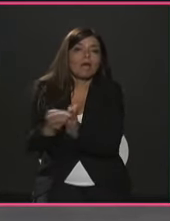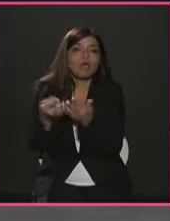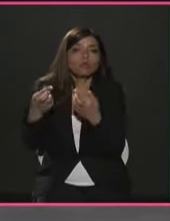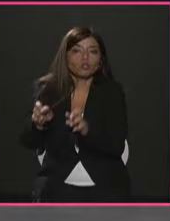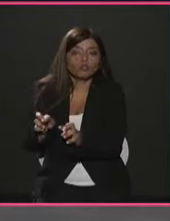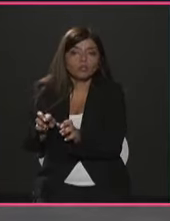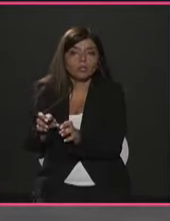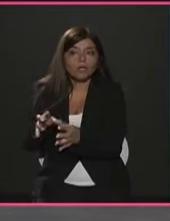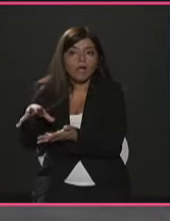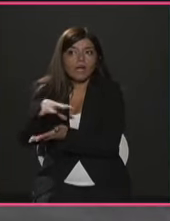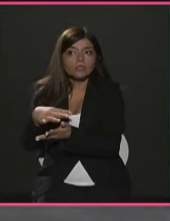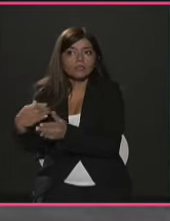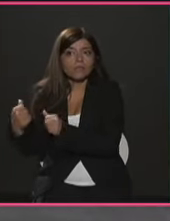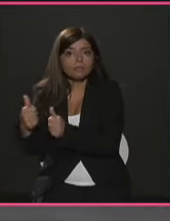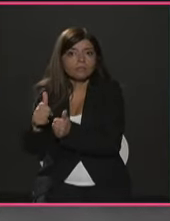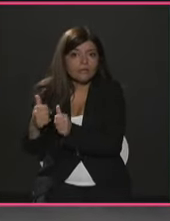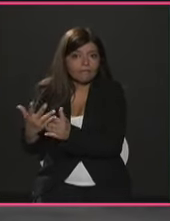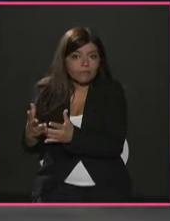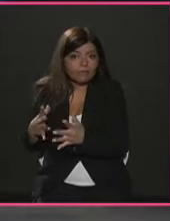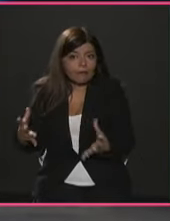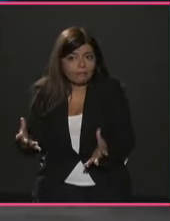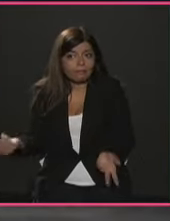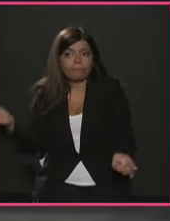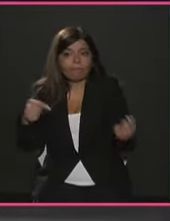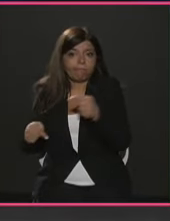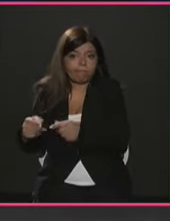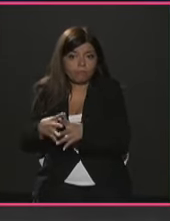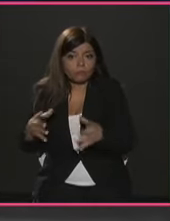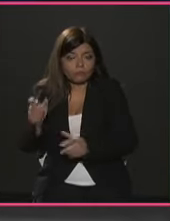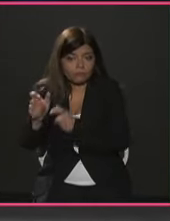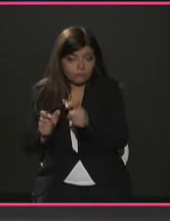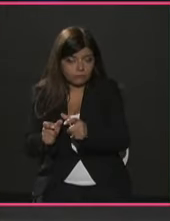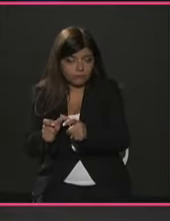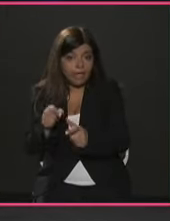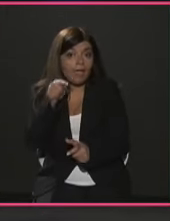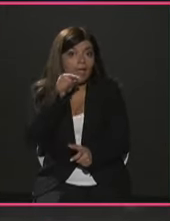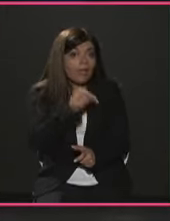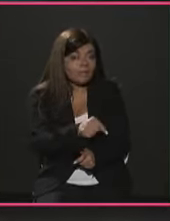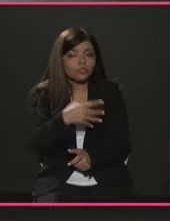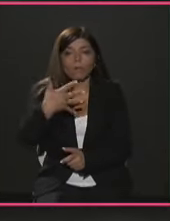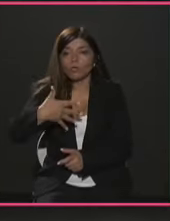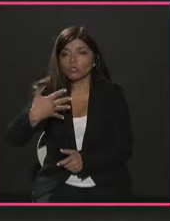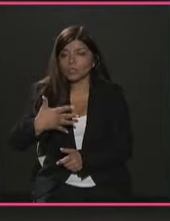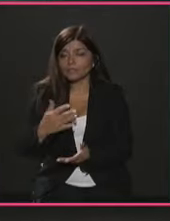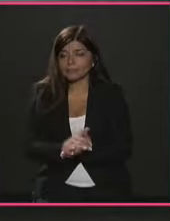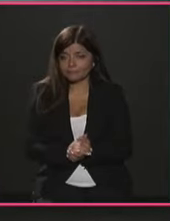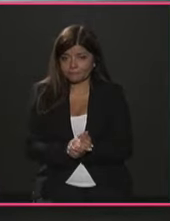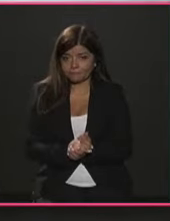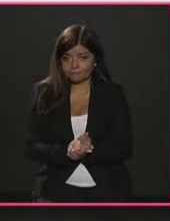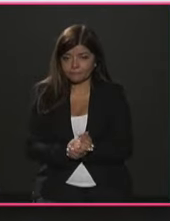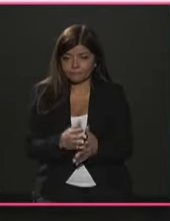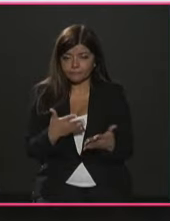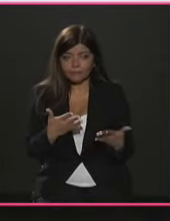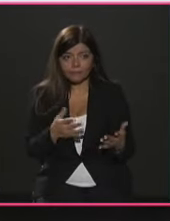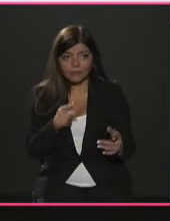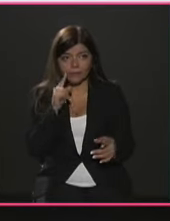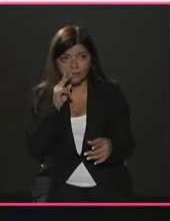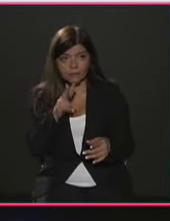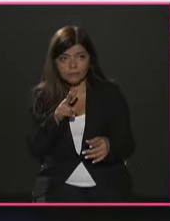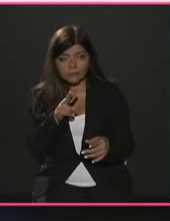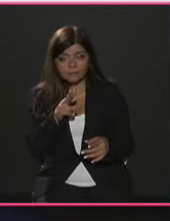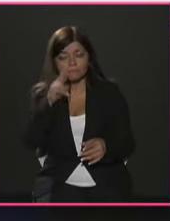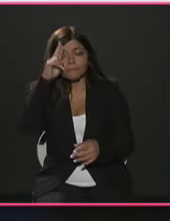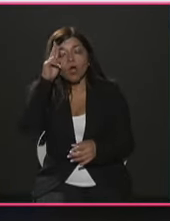ciudades Van a responder a este desafío y acá es importante hacer una una